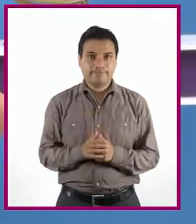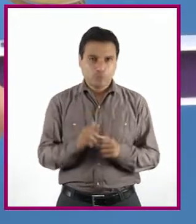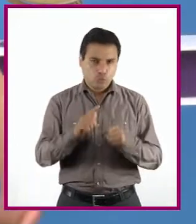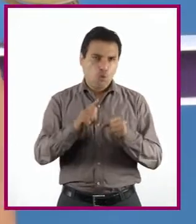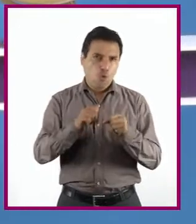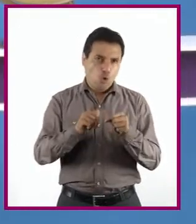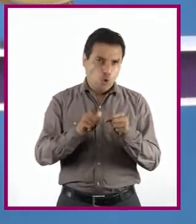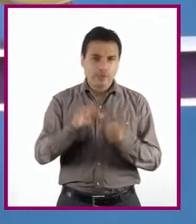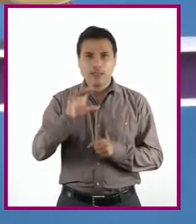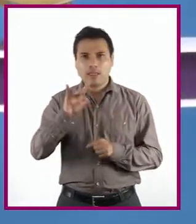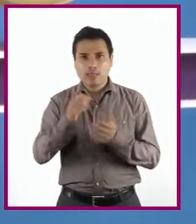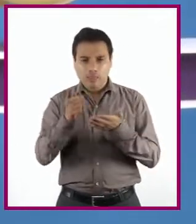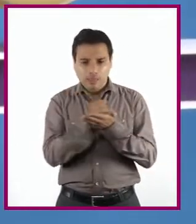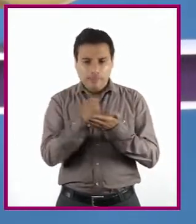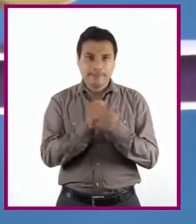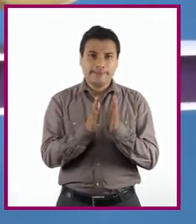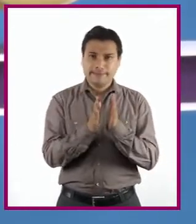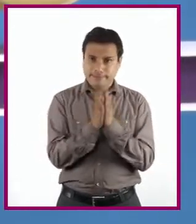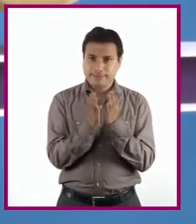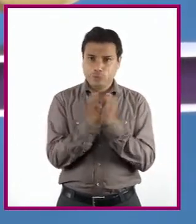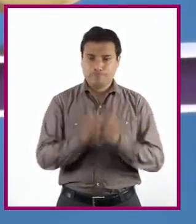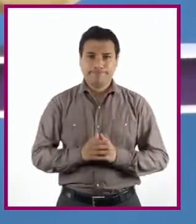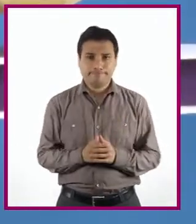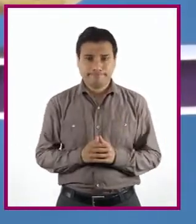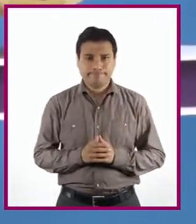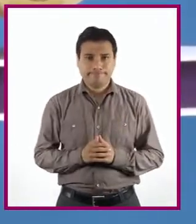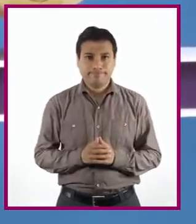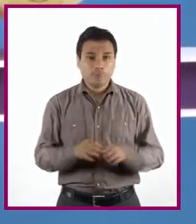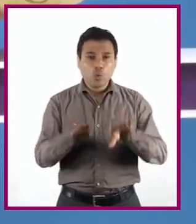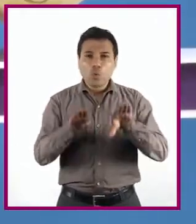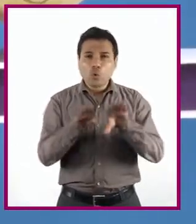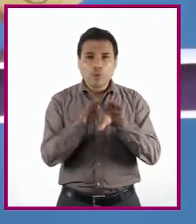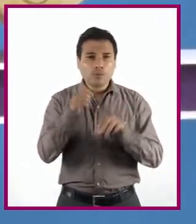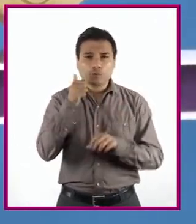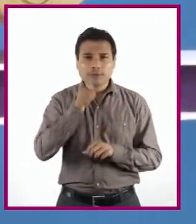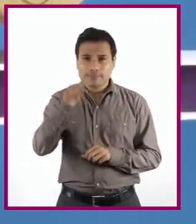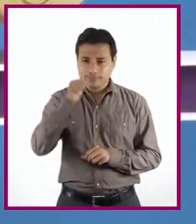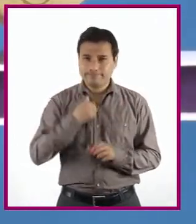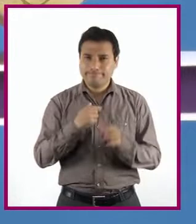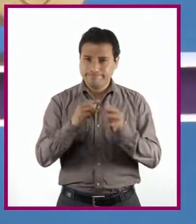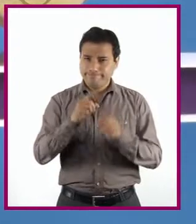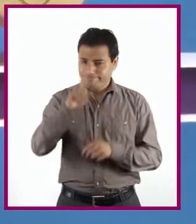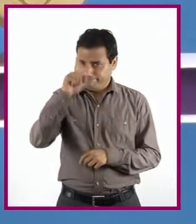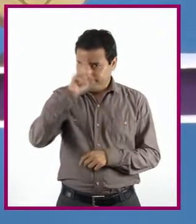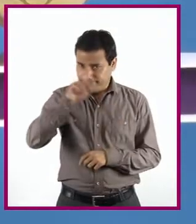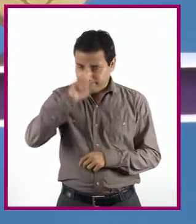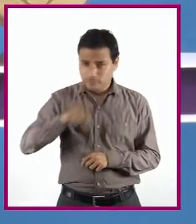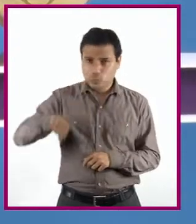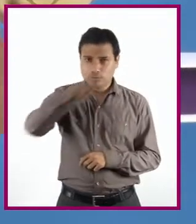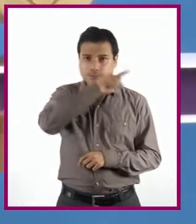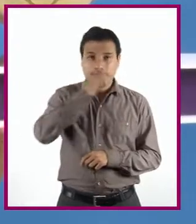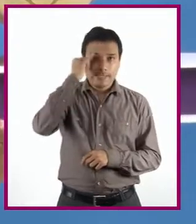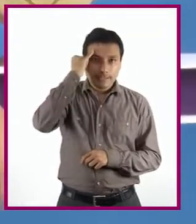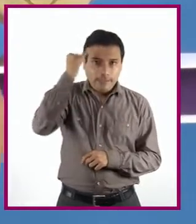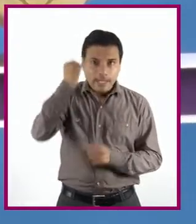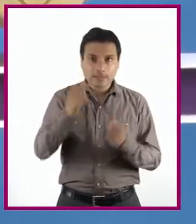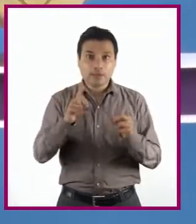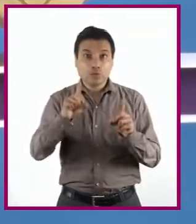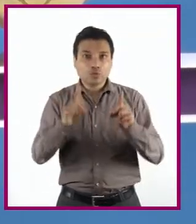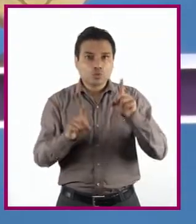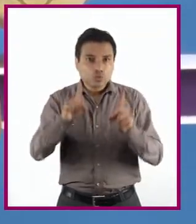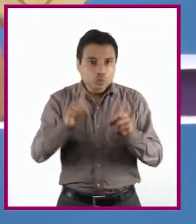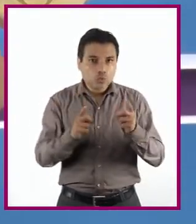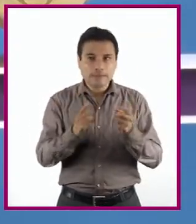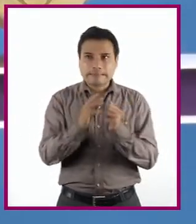y pegamento y su libro de texto. Como siempre, les sugerimos tomar notas de las ideas, dudas, inquietudes